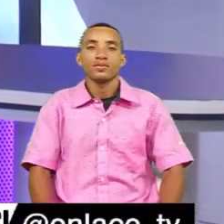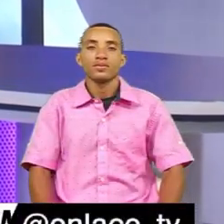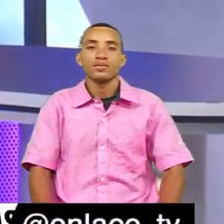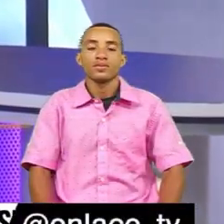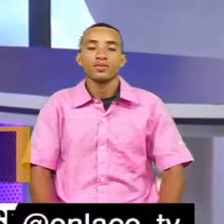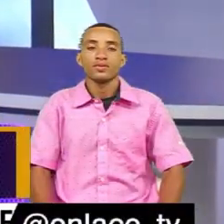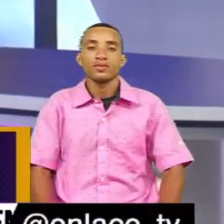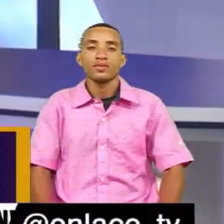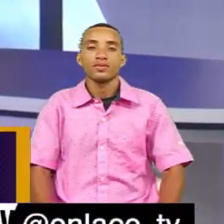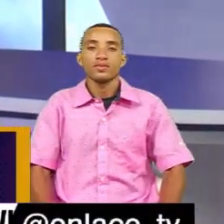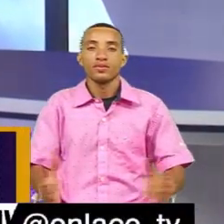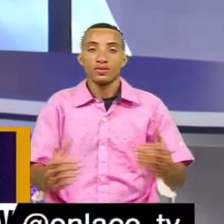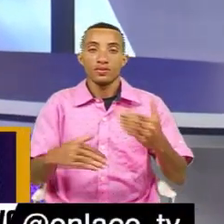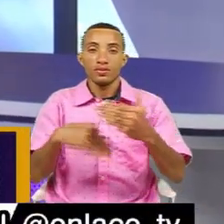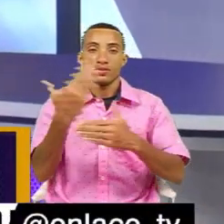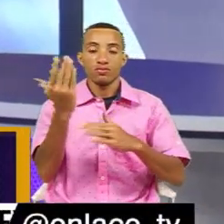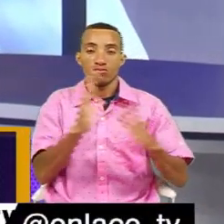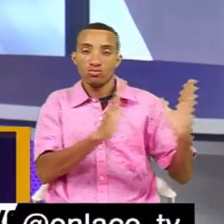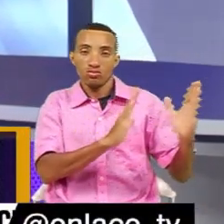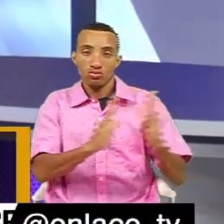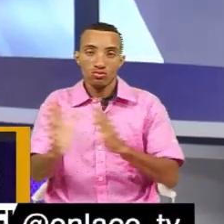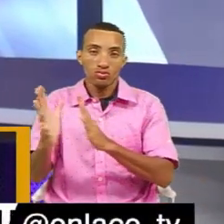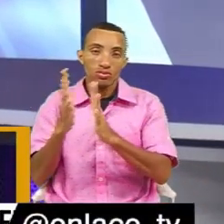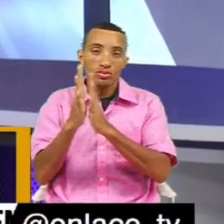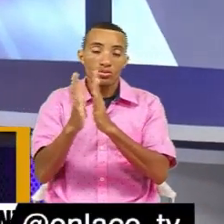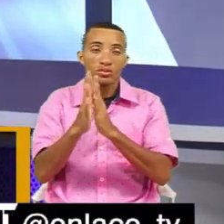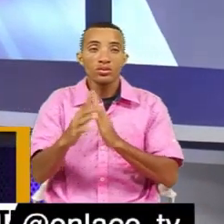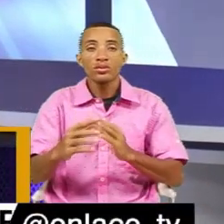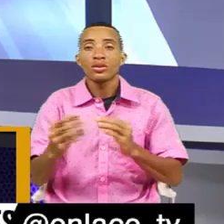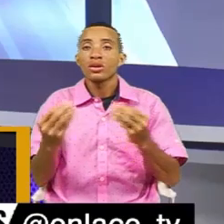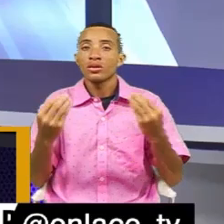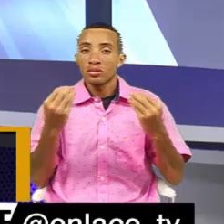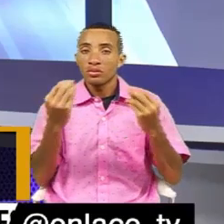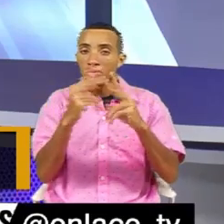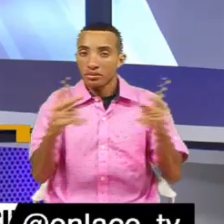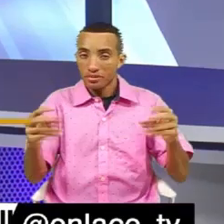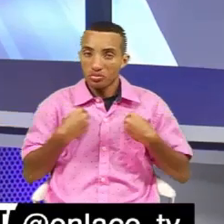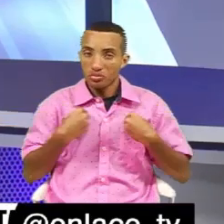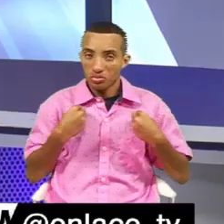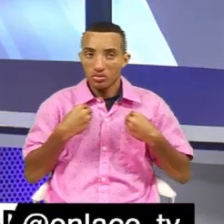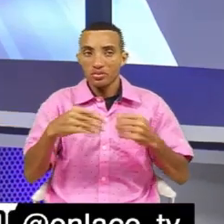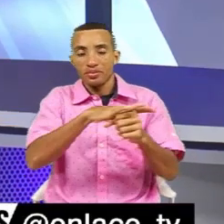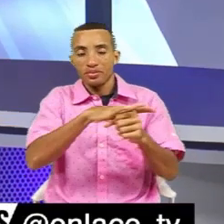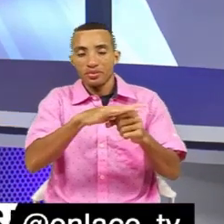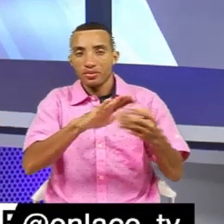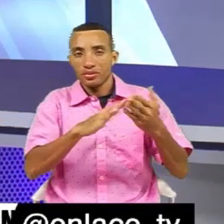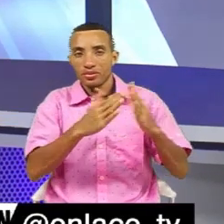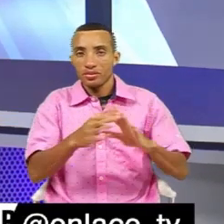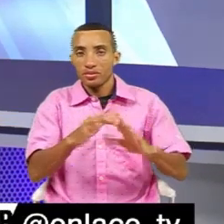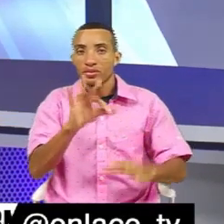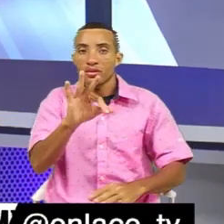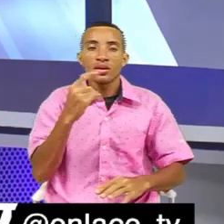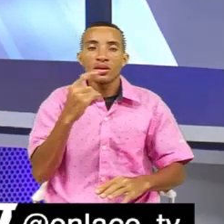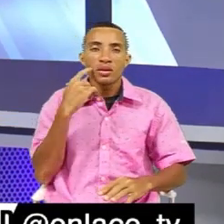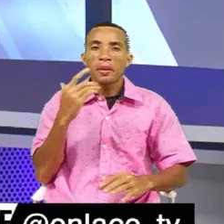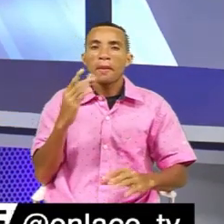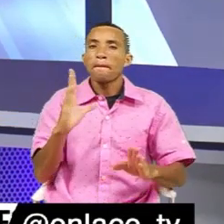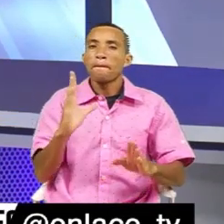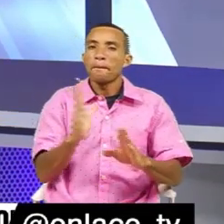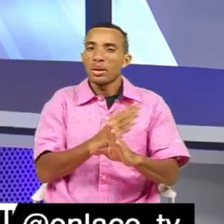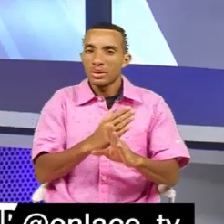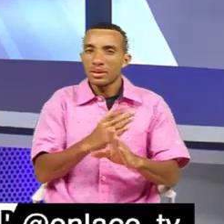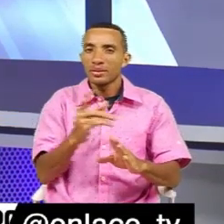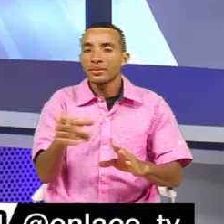Iniciamos con el desarrollo de la información. Habitantes de la Comuna 3 advierten sobre el peligro que representan zanjas de una construcción en predios